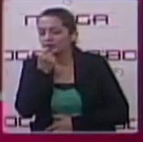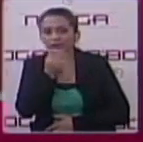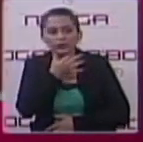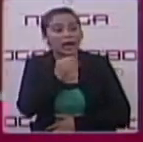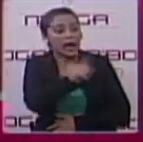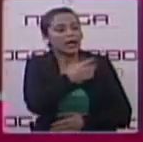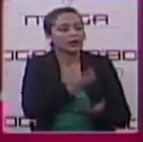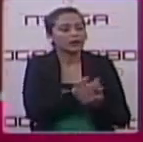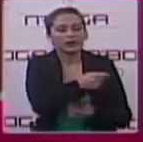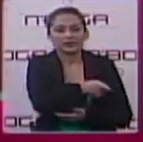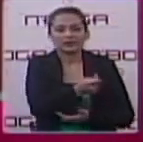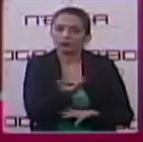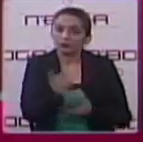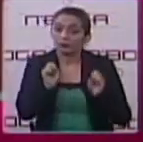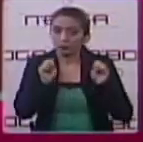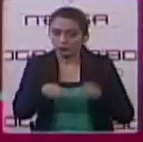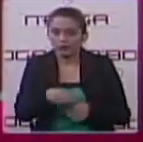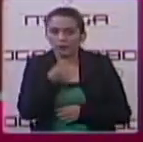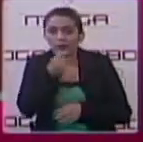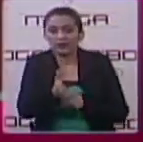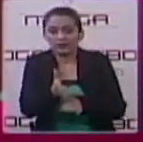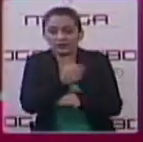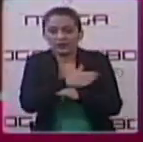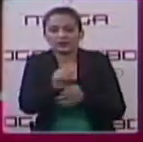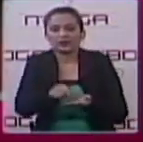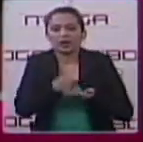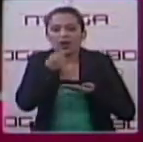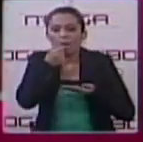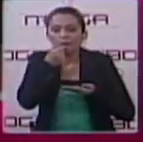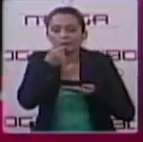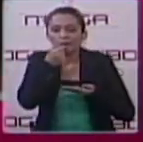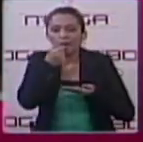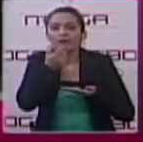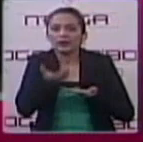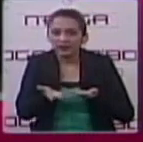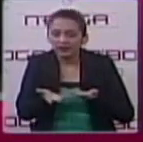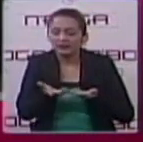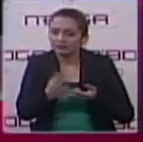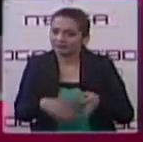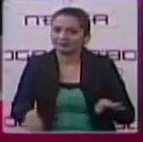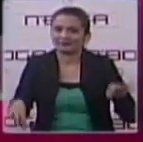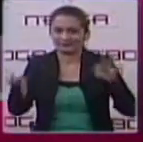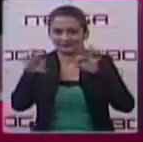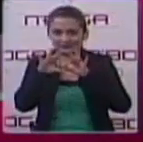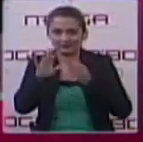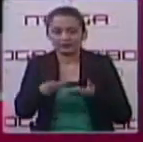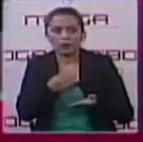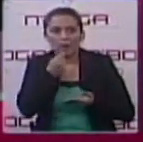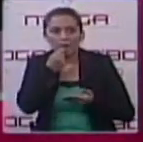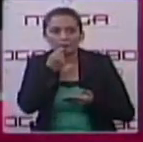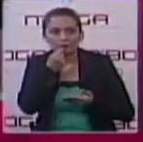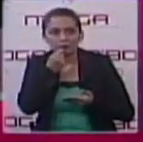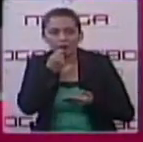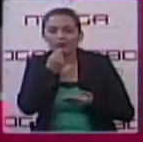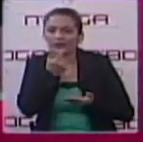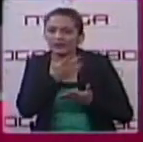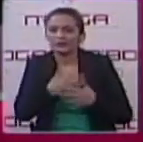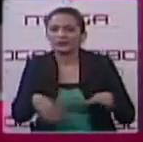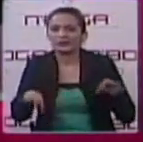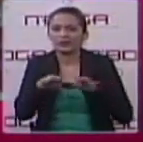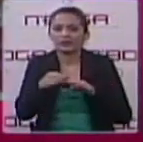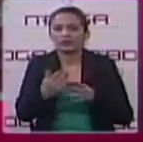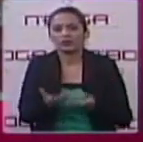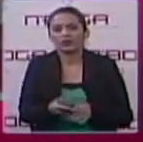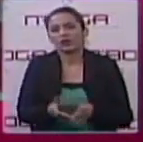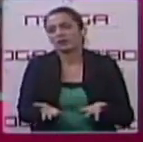son variados y es la darle la oportunidad al consumidor a a probar antes de escoger y que no se lleve una